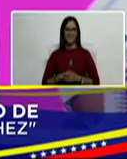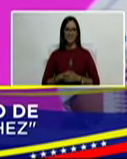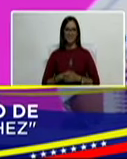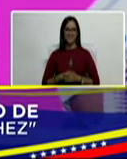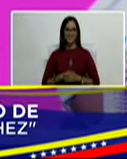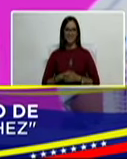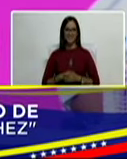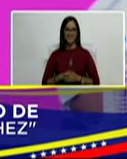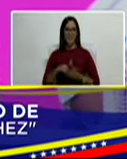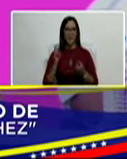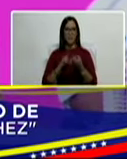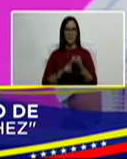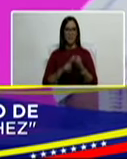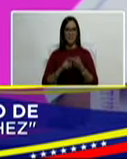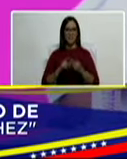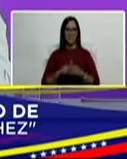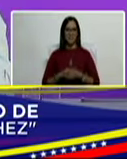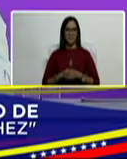¡Ah, Cilita!